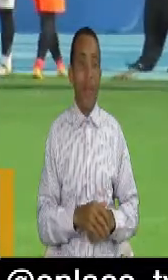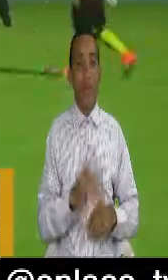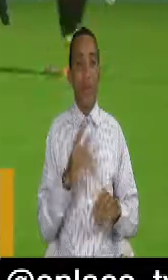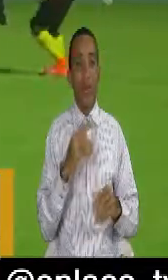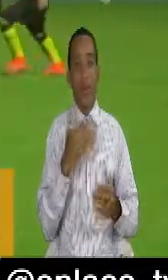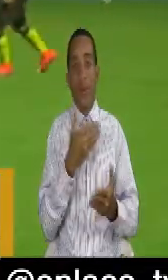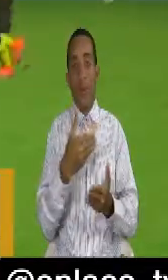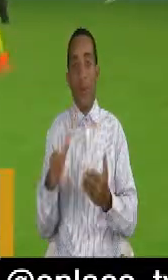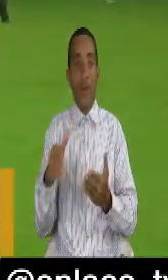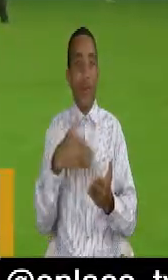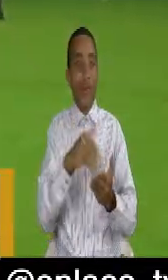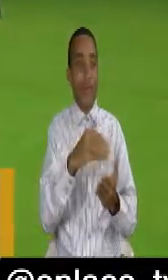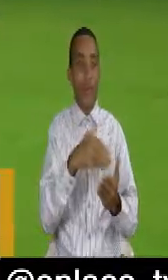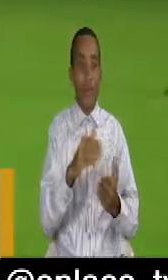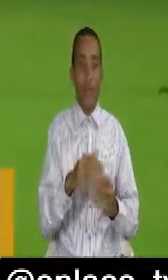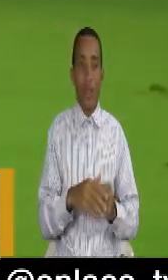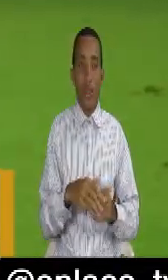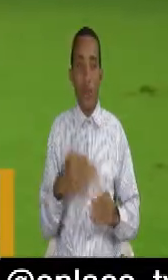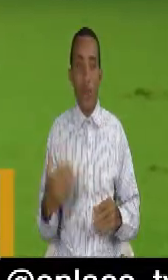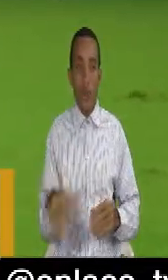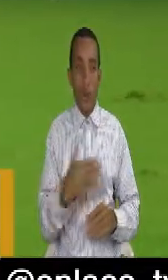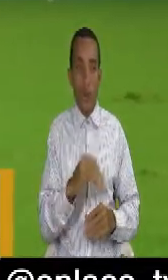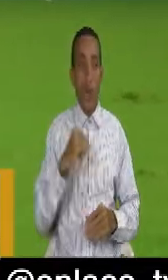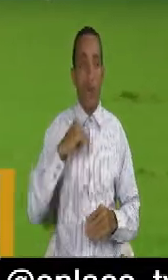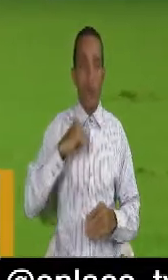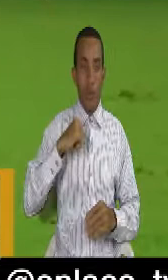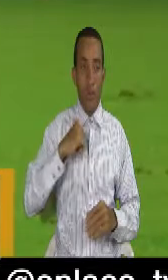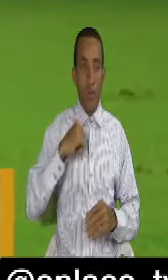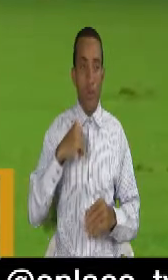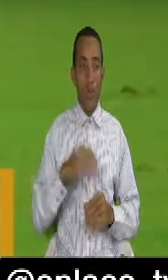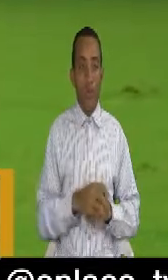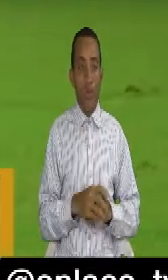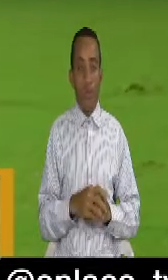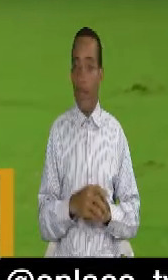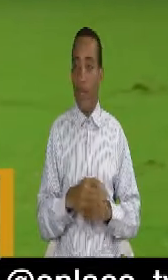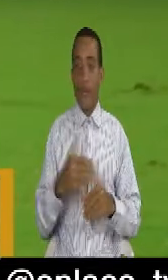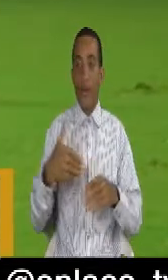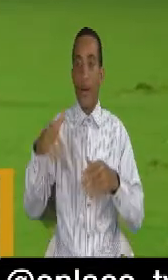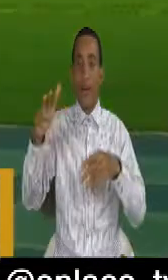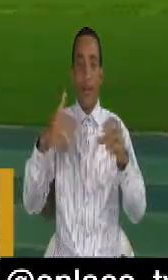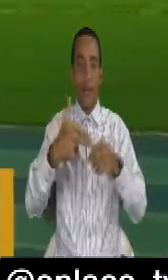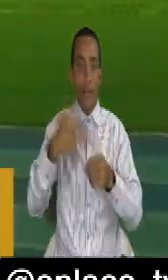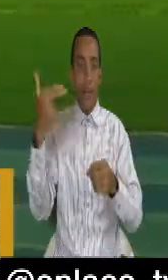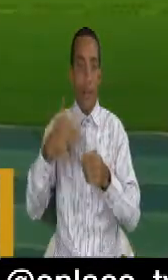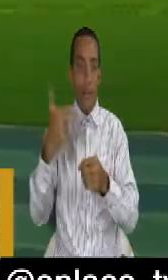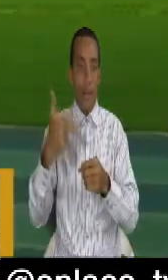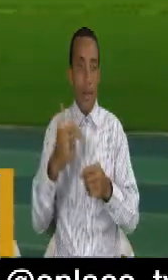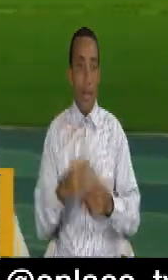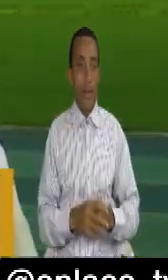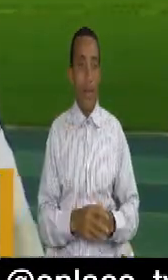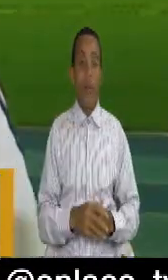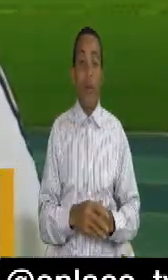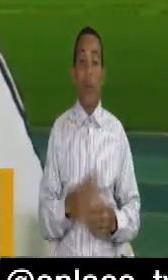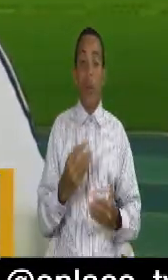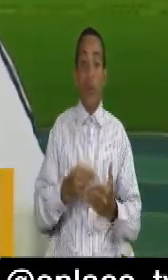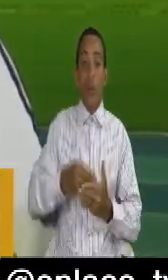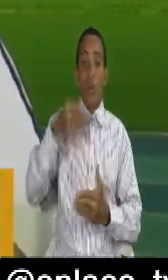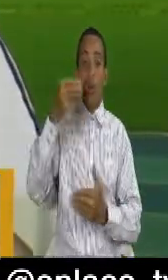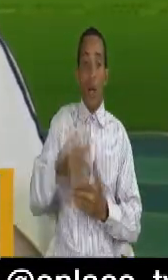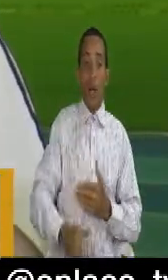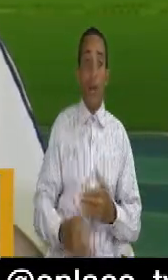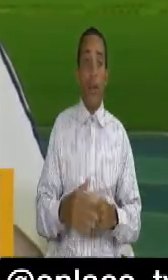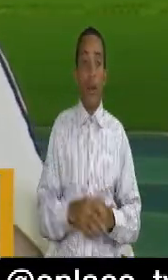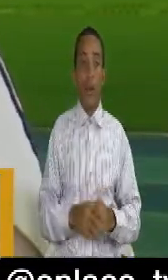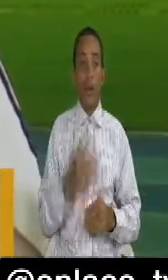jugadores que teníamos pues en la mira porque definitivamente el costo muy alto, ¿no? El caso